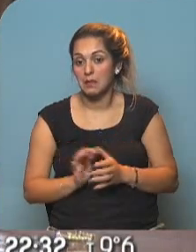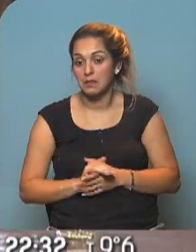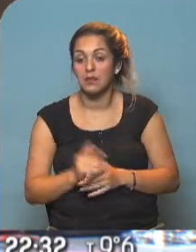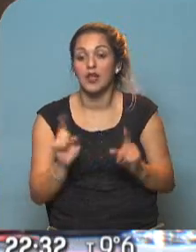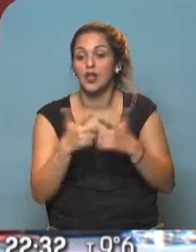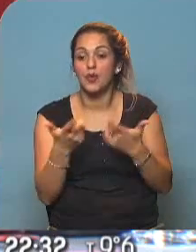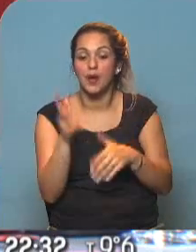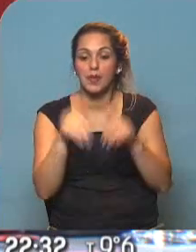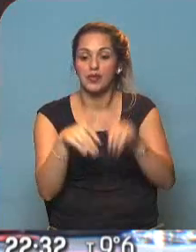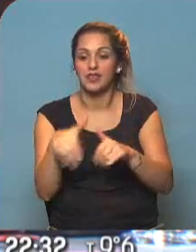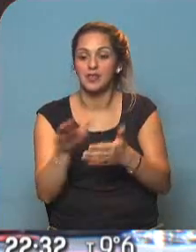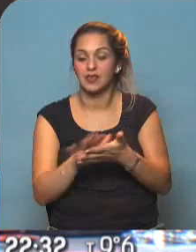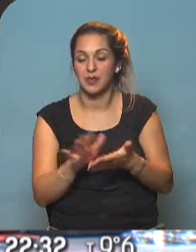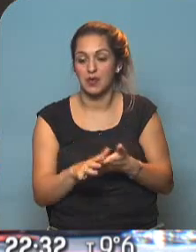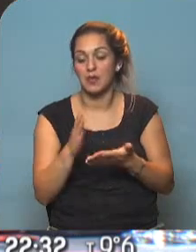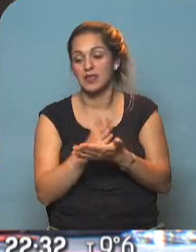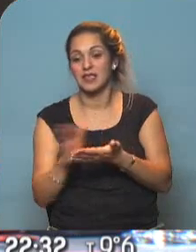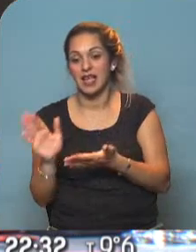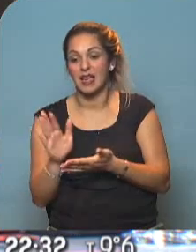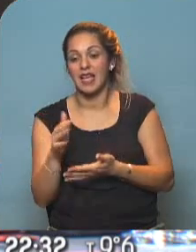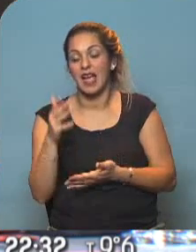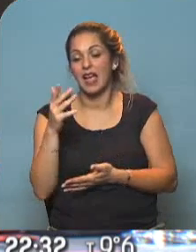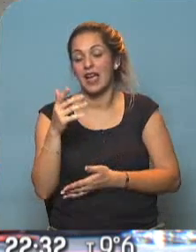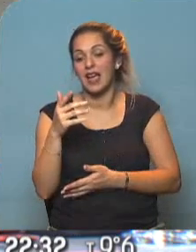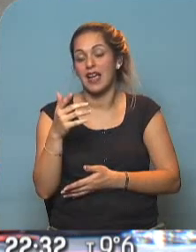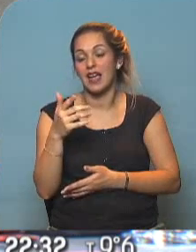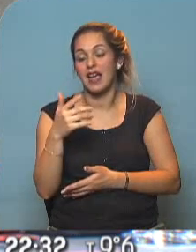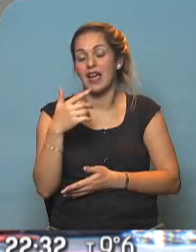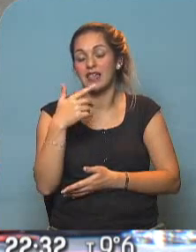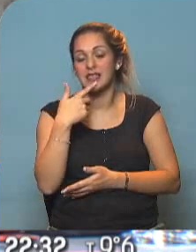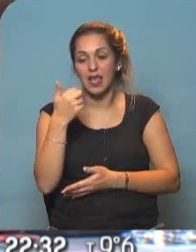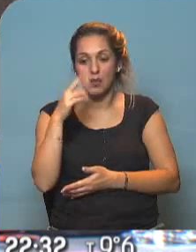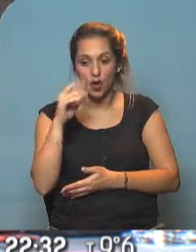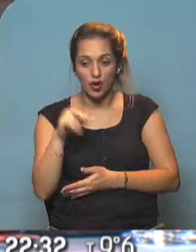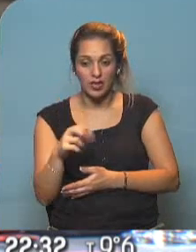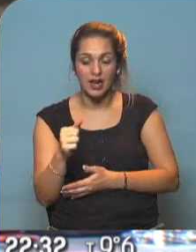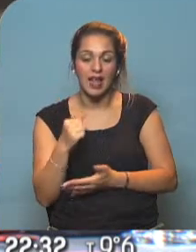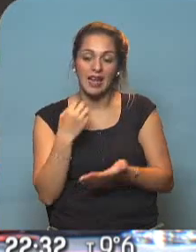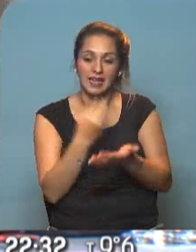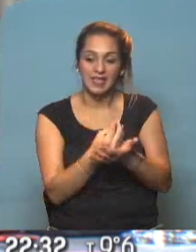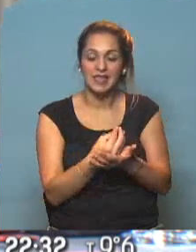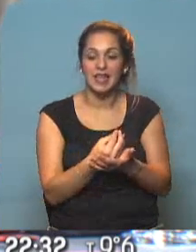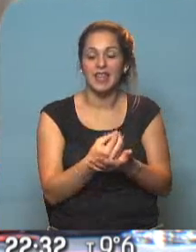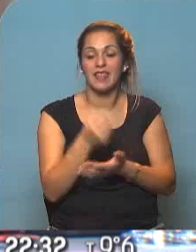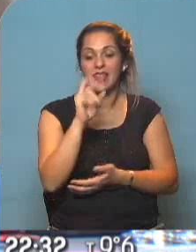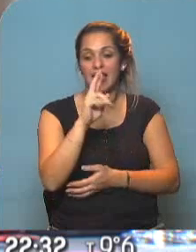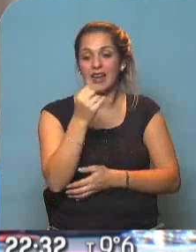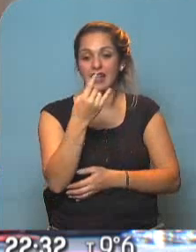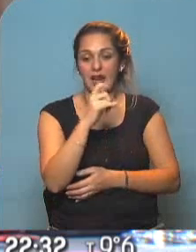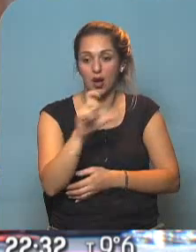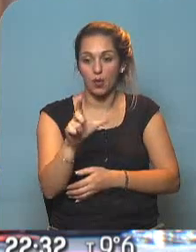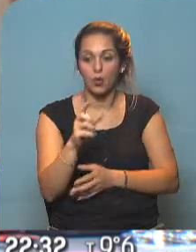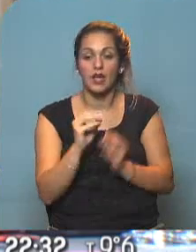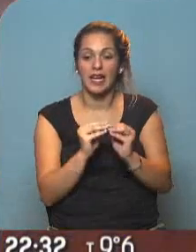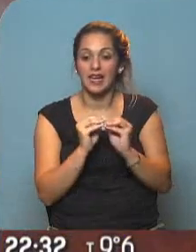Lo corre Mattarella a Savona de Economía, pero finalmente queda Raúl en asuntos europeos. O sea, para Europa sigue siendo